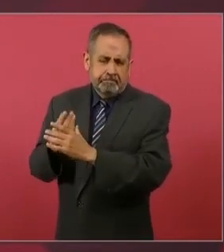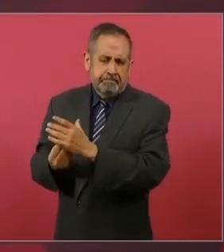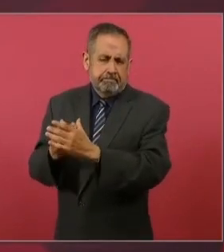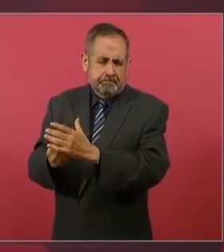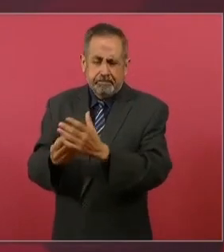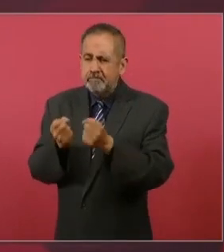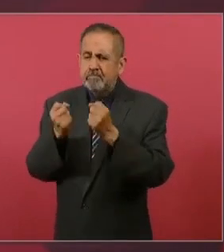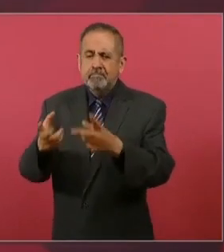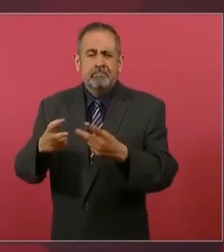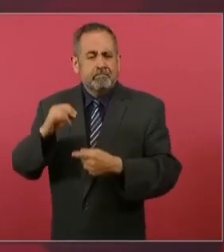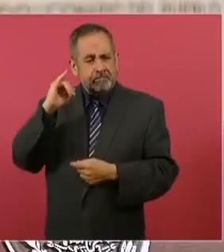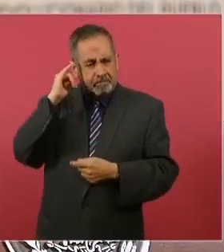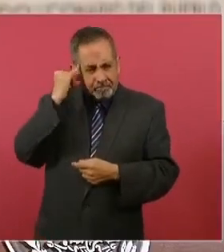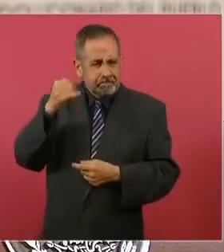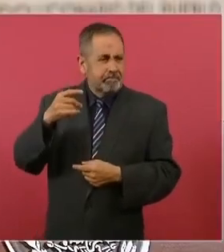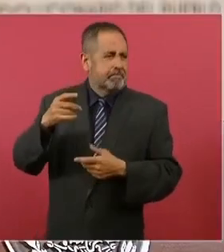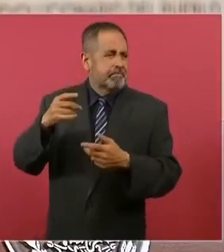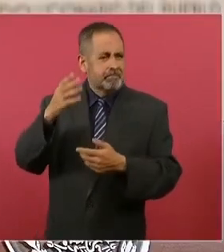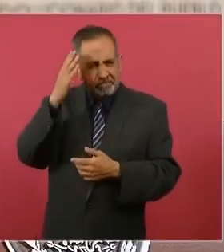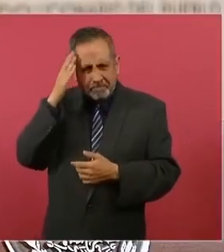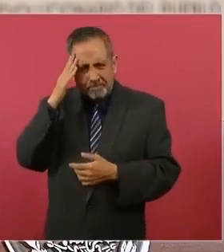campesinos, dirigentes reprimidos,